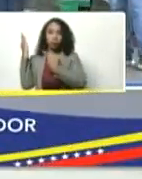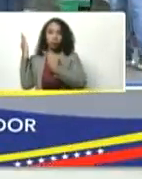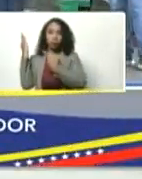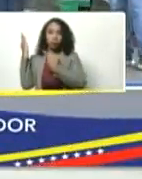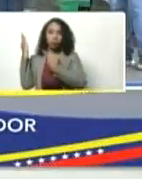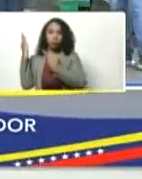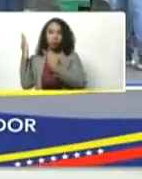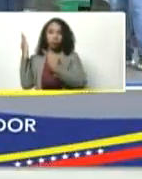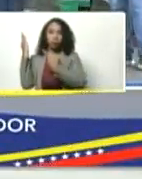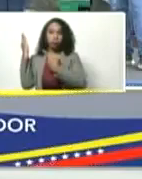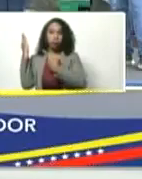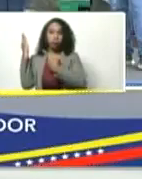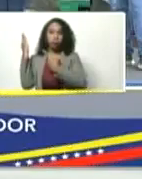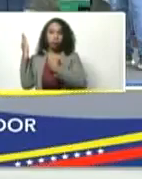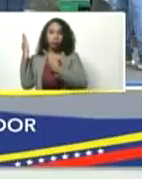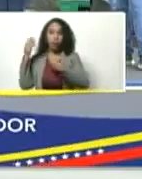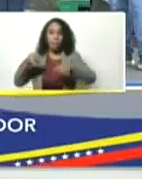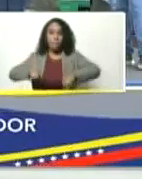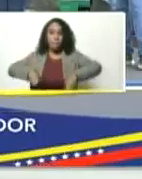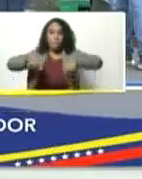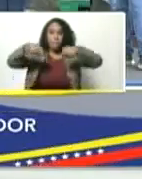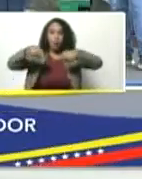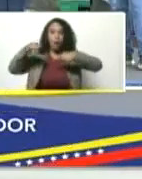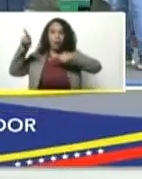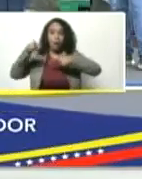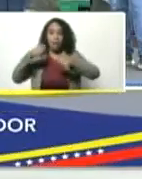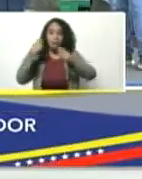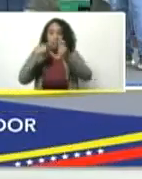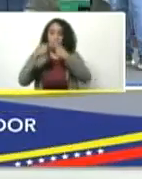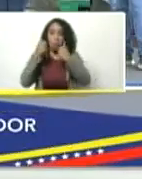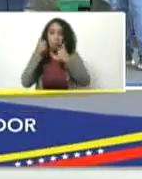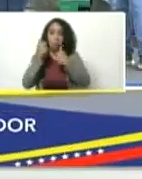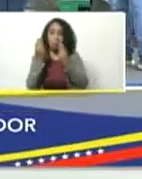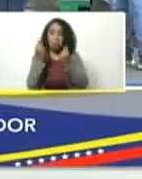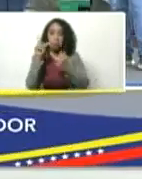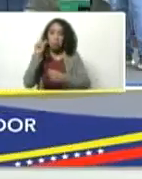Aquí está el blue jean. Lo vendemos a buen precio.